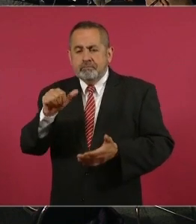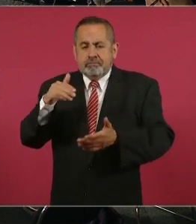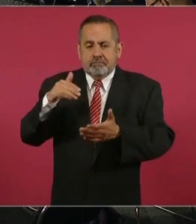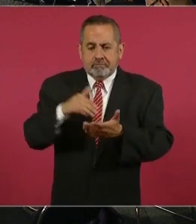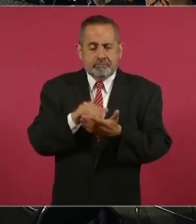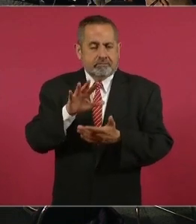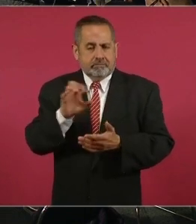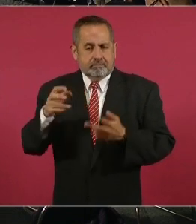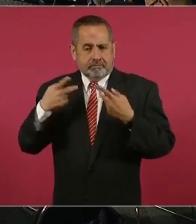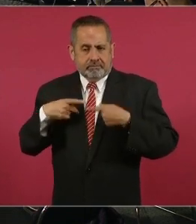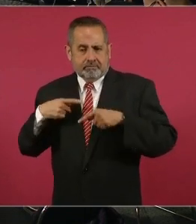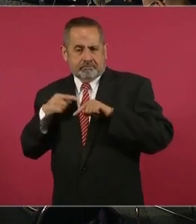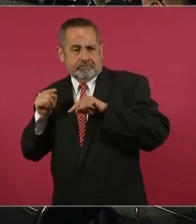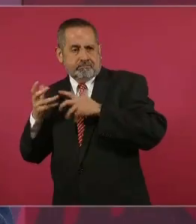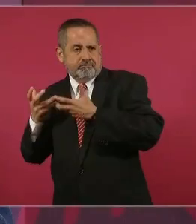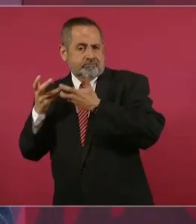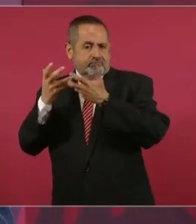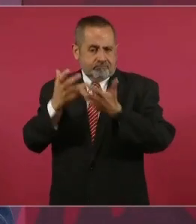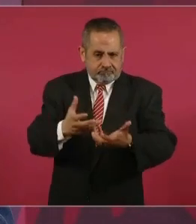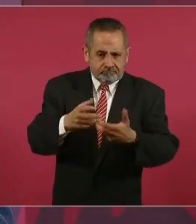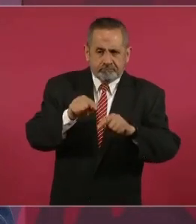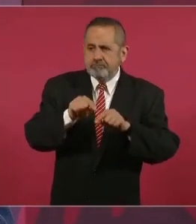16.500 elementos.